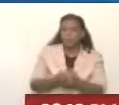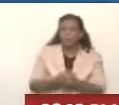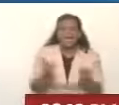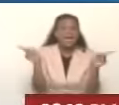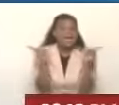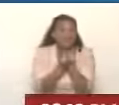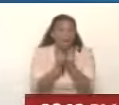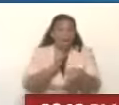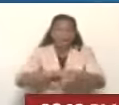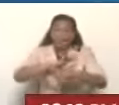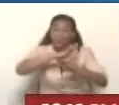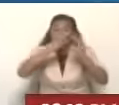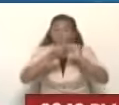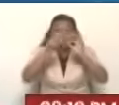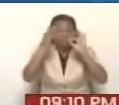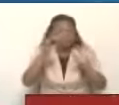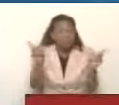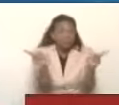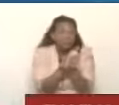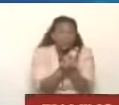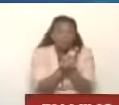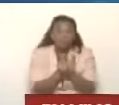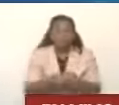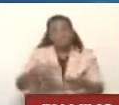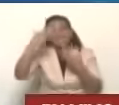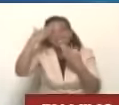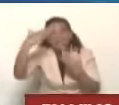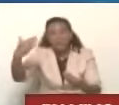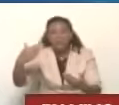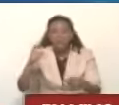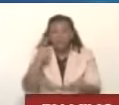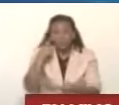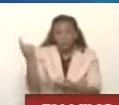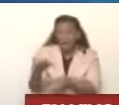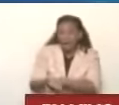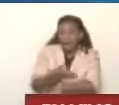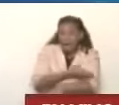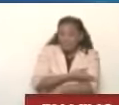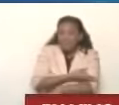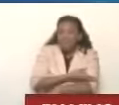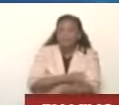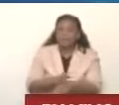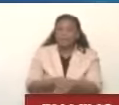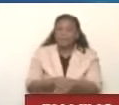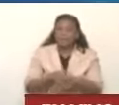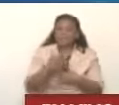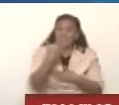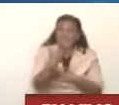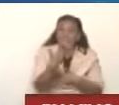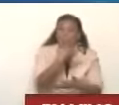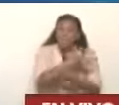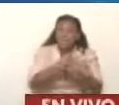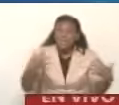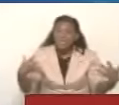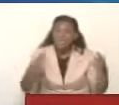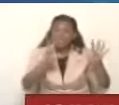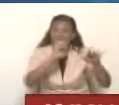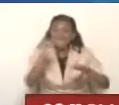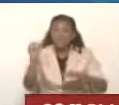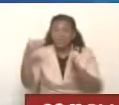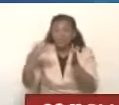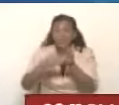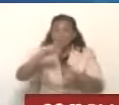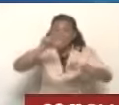Rápidamente, presidente. Contundentemente. Saludar, así como usted ya ha dicho, llevamos más de 5.500.000